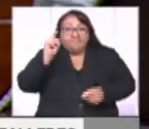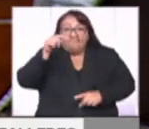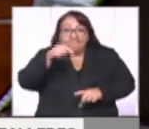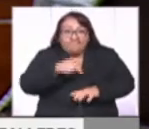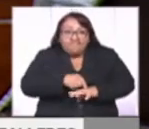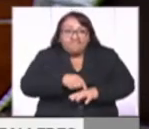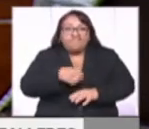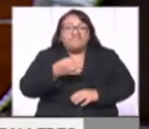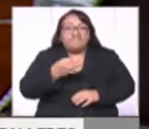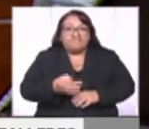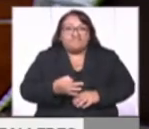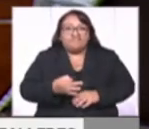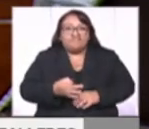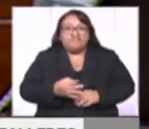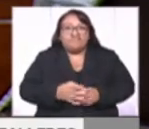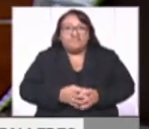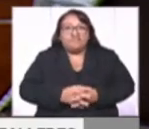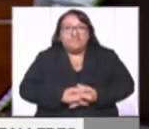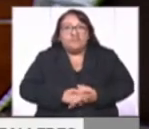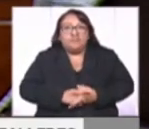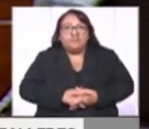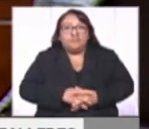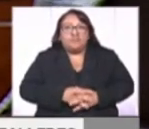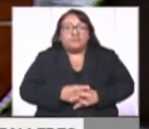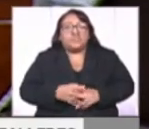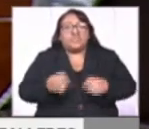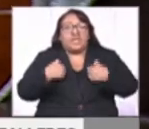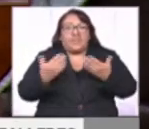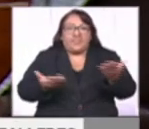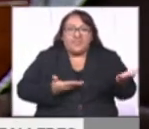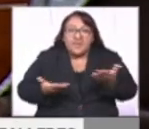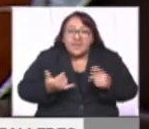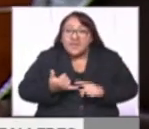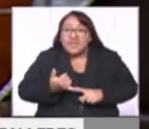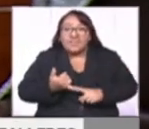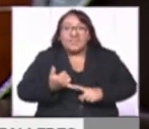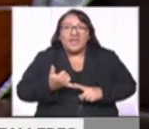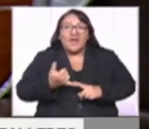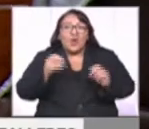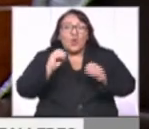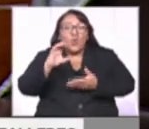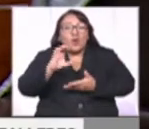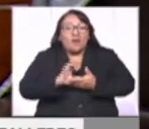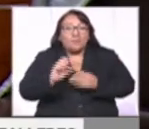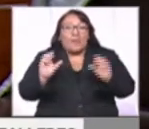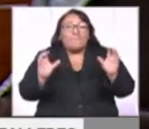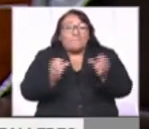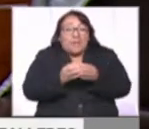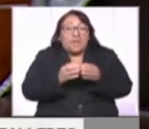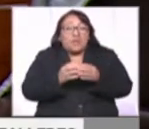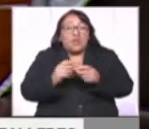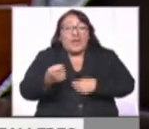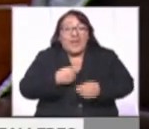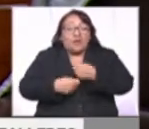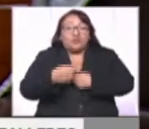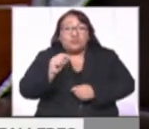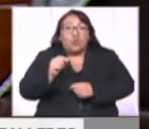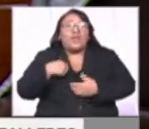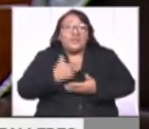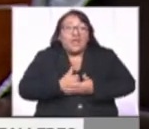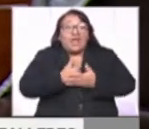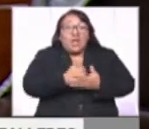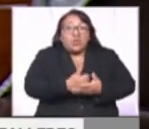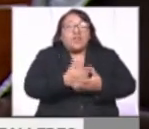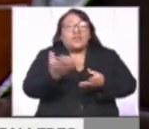realmente a los que tienen bodegas, a los que tienen un capital pequeño y ayudar a ellos, se debe